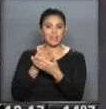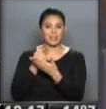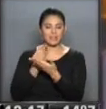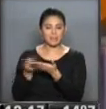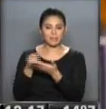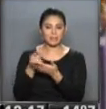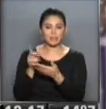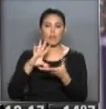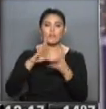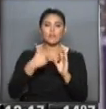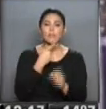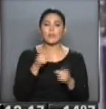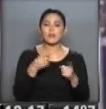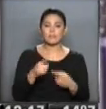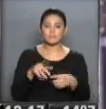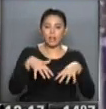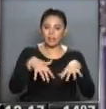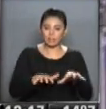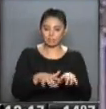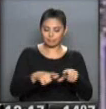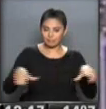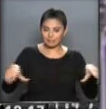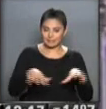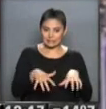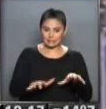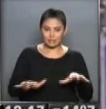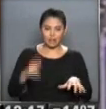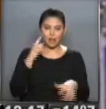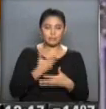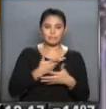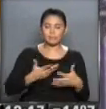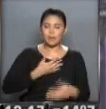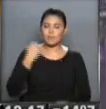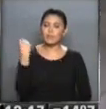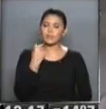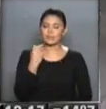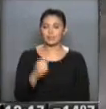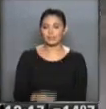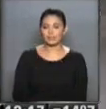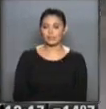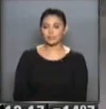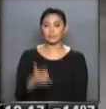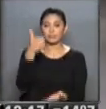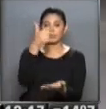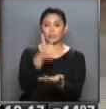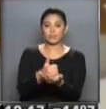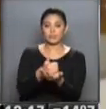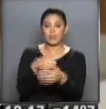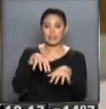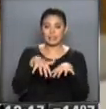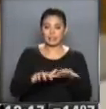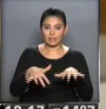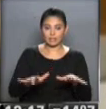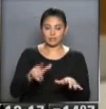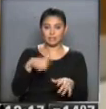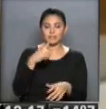rock muy particular, donde los teclados tenían, bueno, una carta de presentación muy fuerte. Ray Manzarek, tecladista, cofundador de